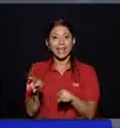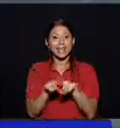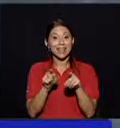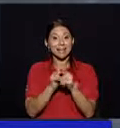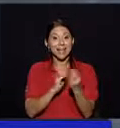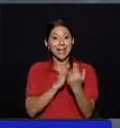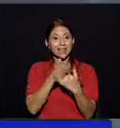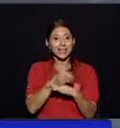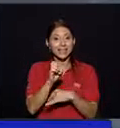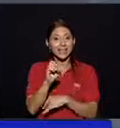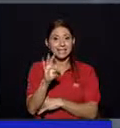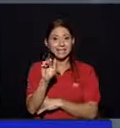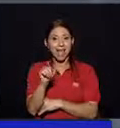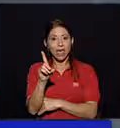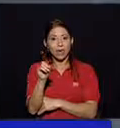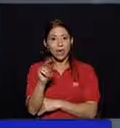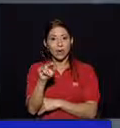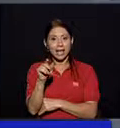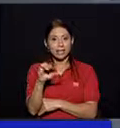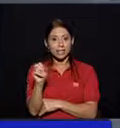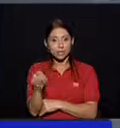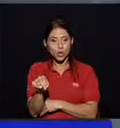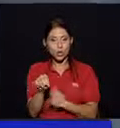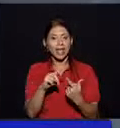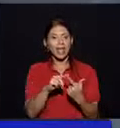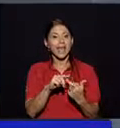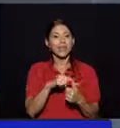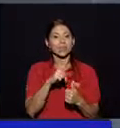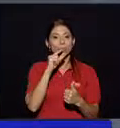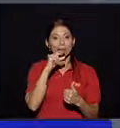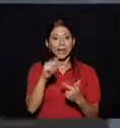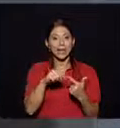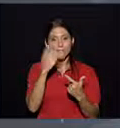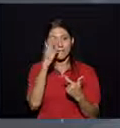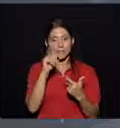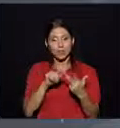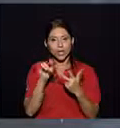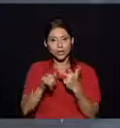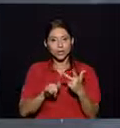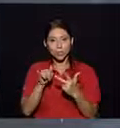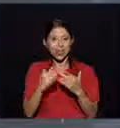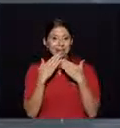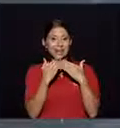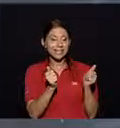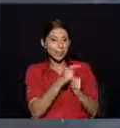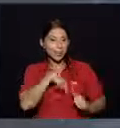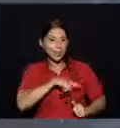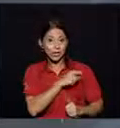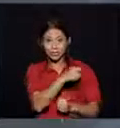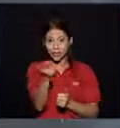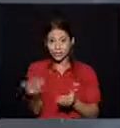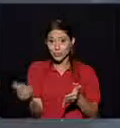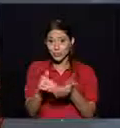www.estadonacion.or.cr y también en los perfiles Estado Nación que tienen en Twitter, en Facebook y el canal de YouTube. Muchas gracias